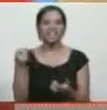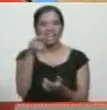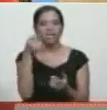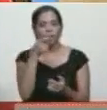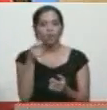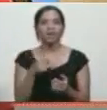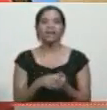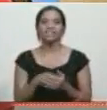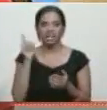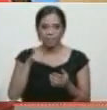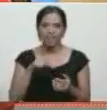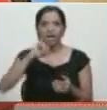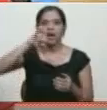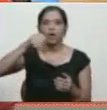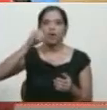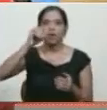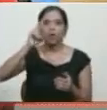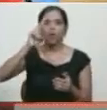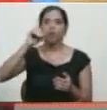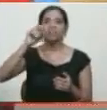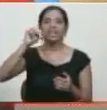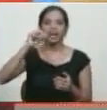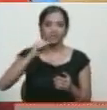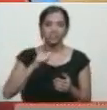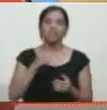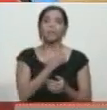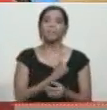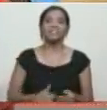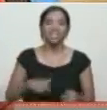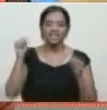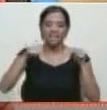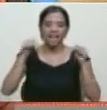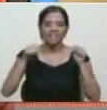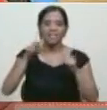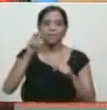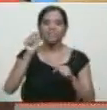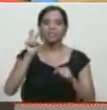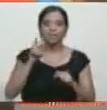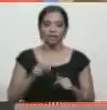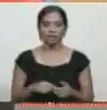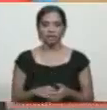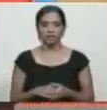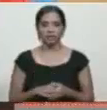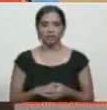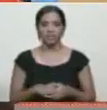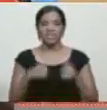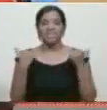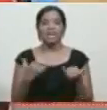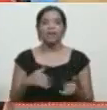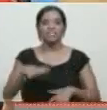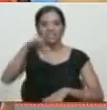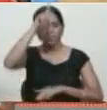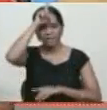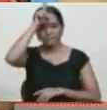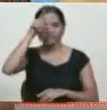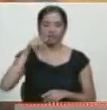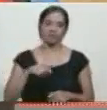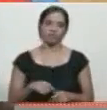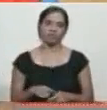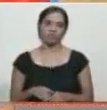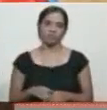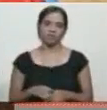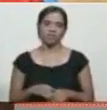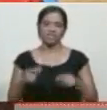Jordán Rodríguez, que fue presidente de este canal, y que ahora se arrepiente de